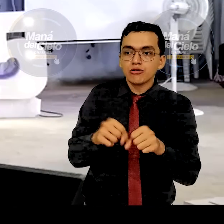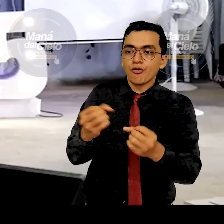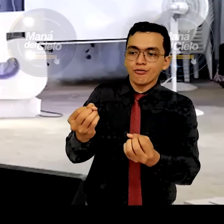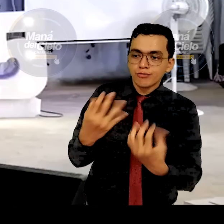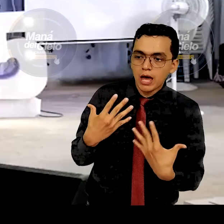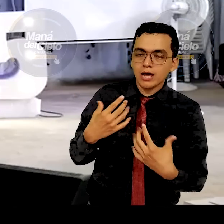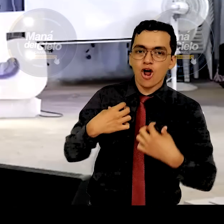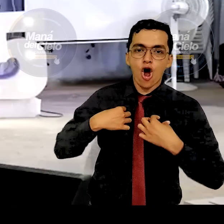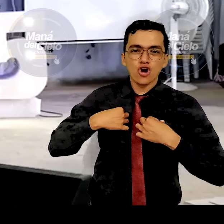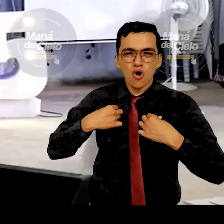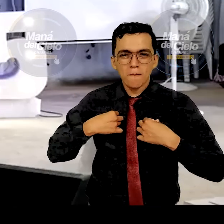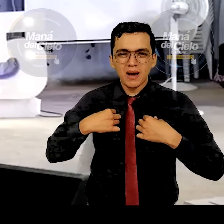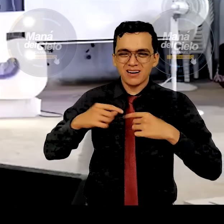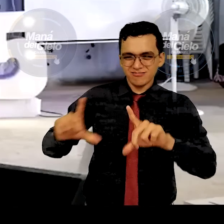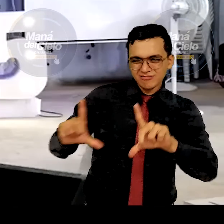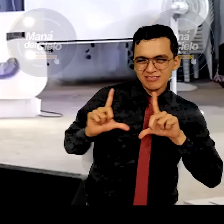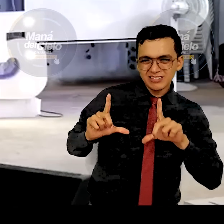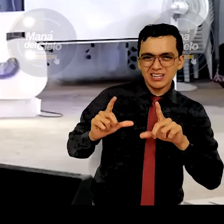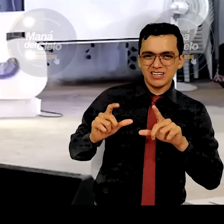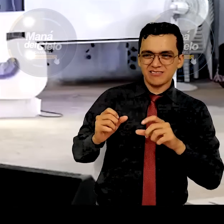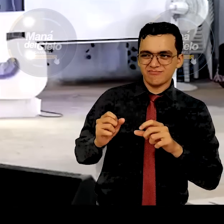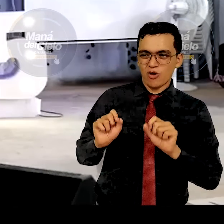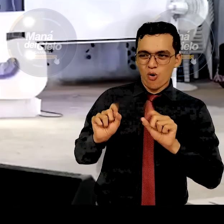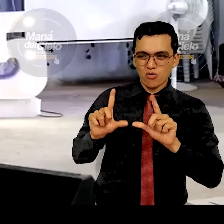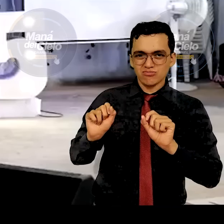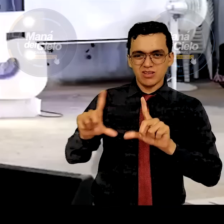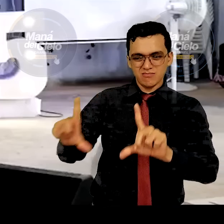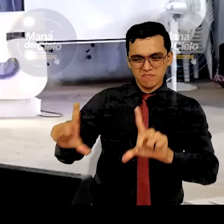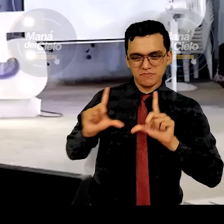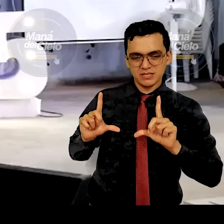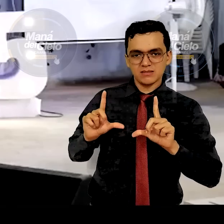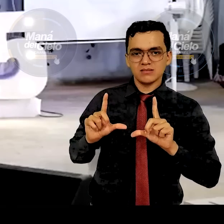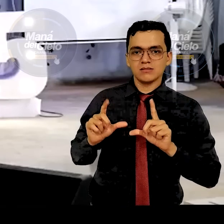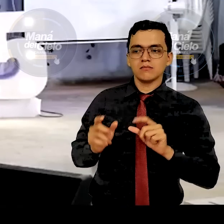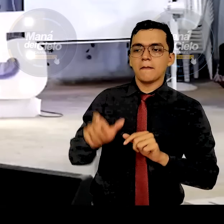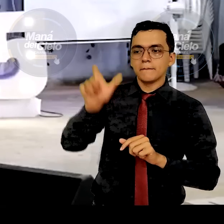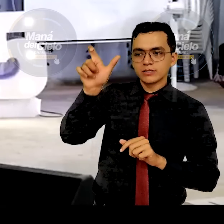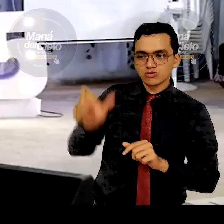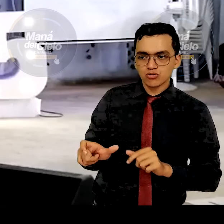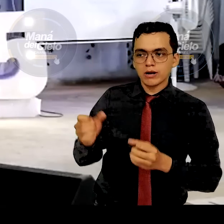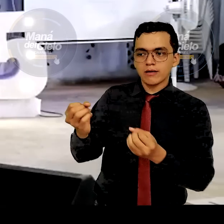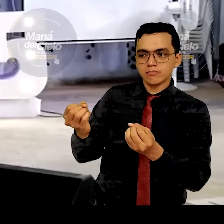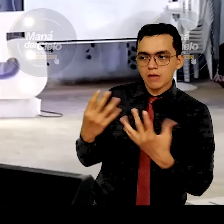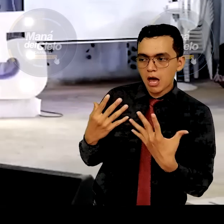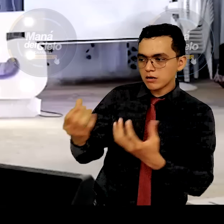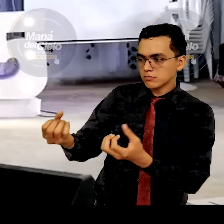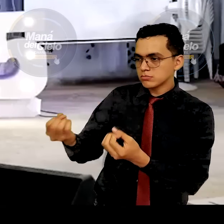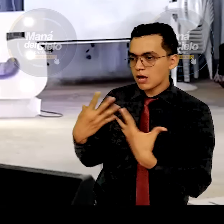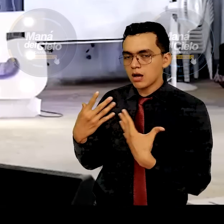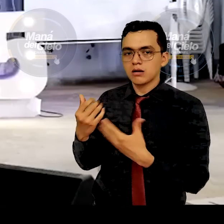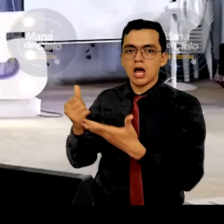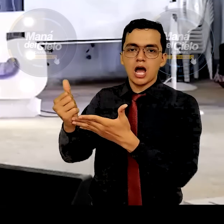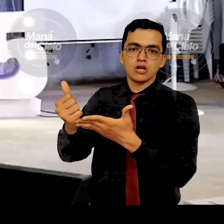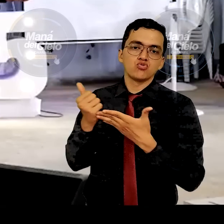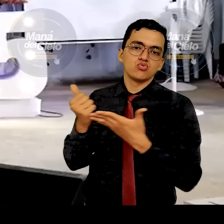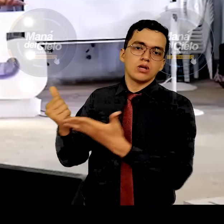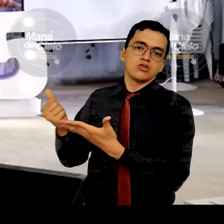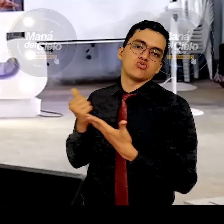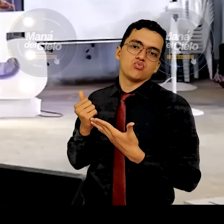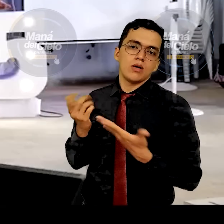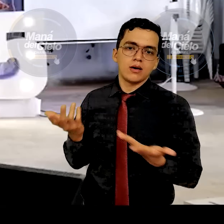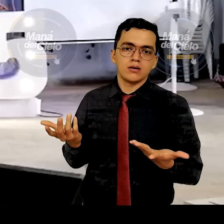Yo lo he vivido. Es más, le doy gracias a Dios que fui pobre. Porque los ricos no se dan cuenta de lo que Dios hace.